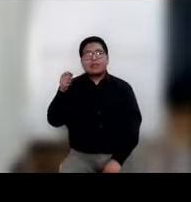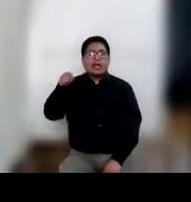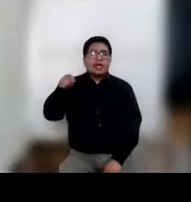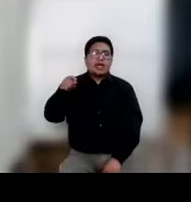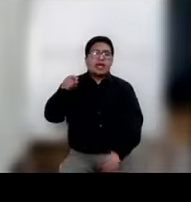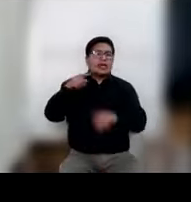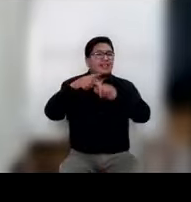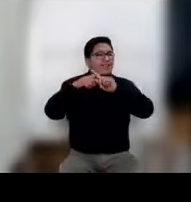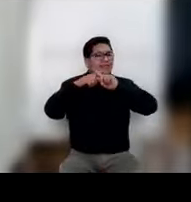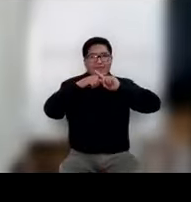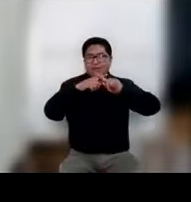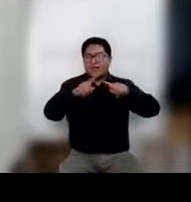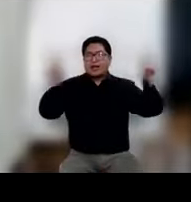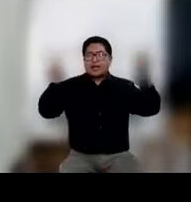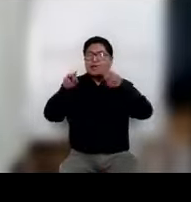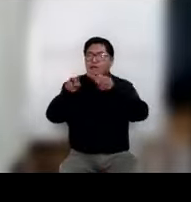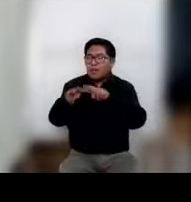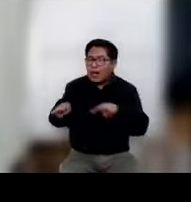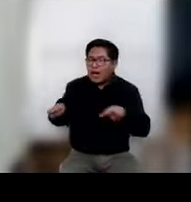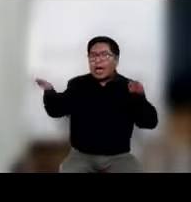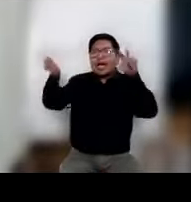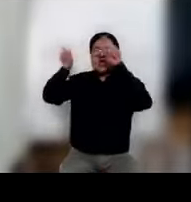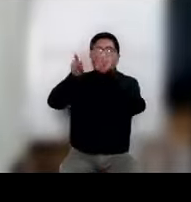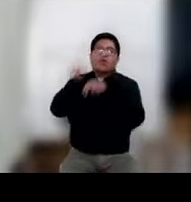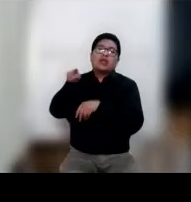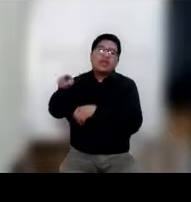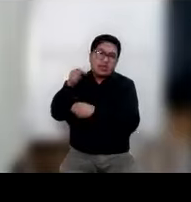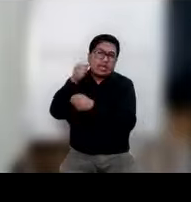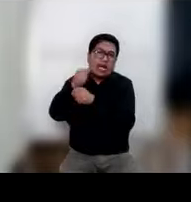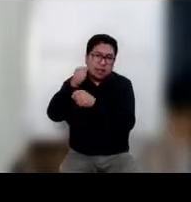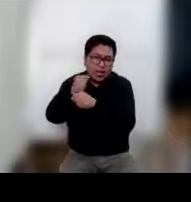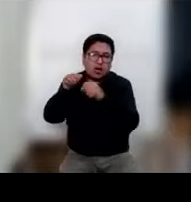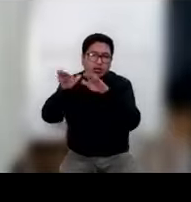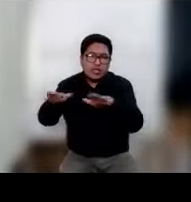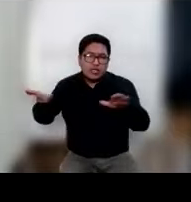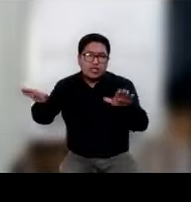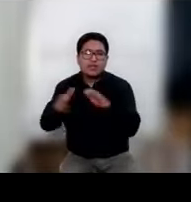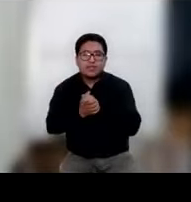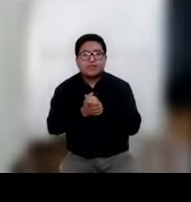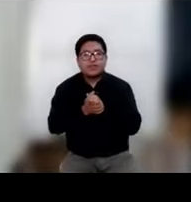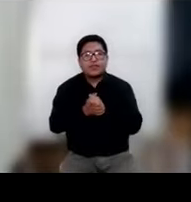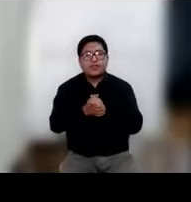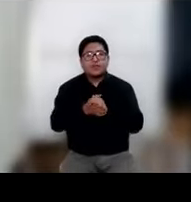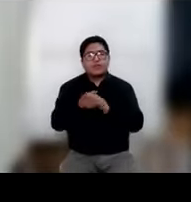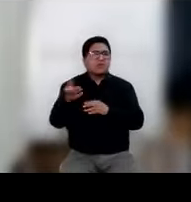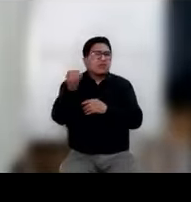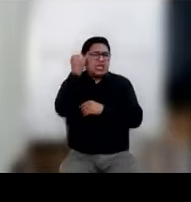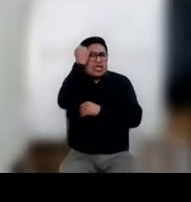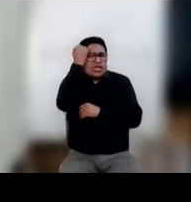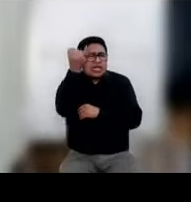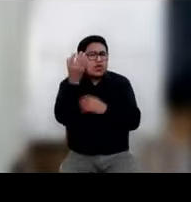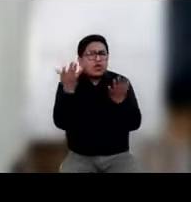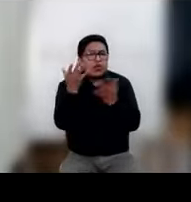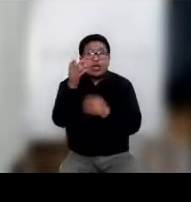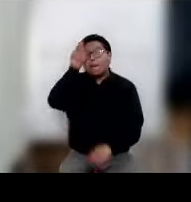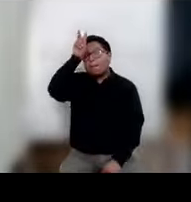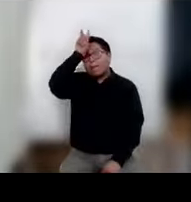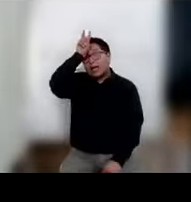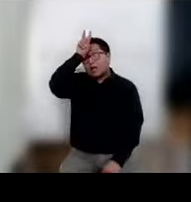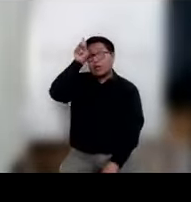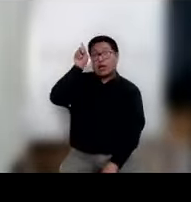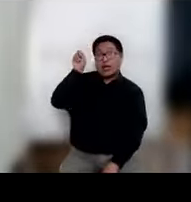teoría que se llama la valoración crítica del trabajo infantil esta idea es una idea que ha nacido en perú precisamente